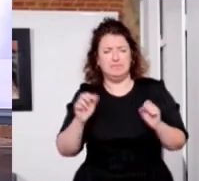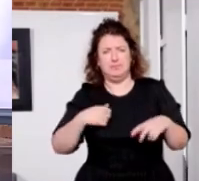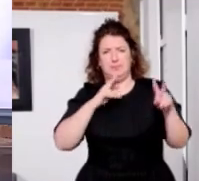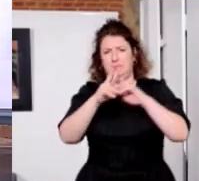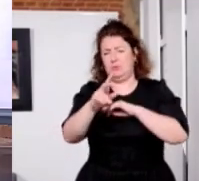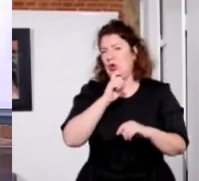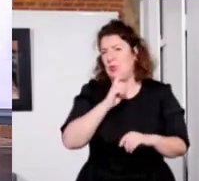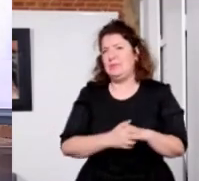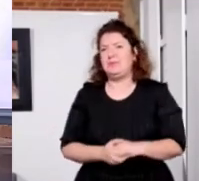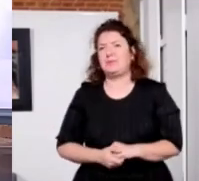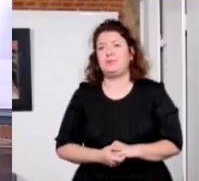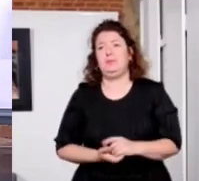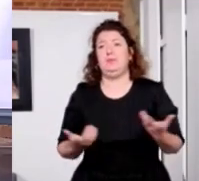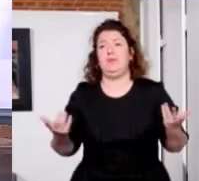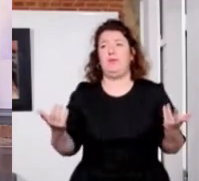creo que a veces